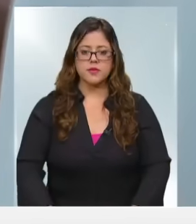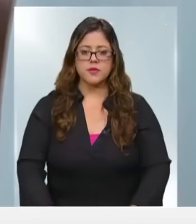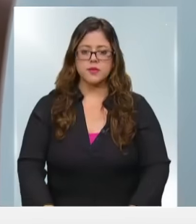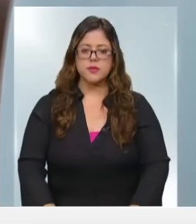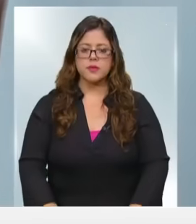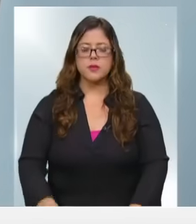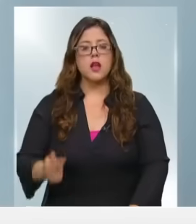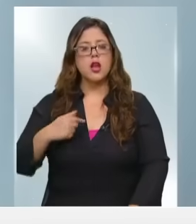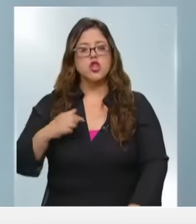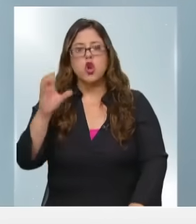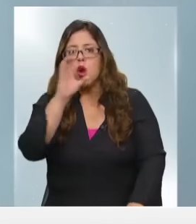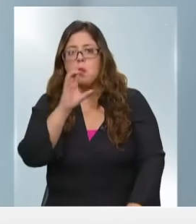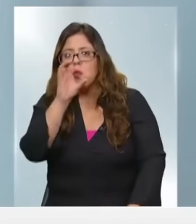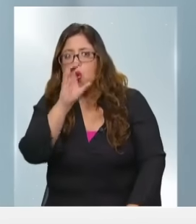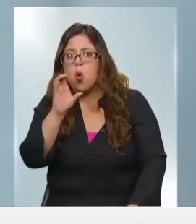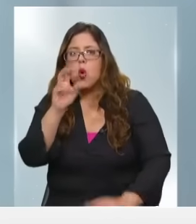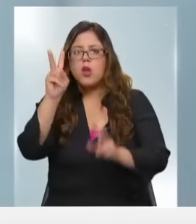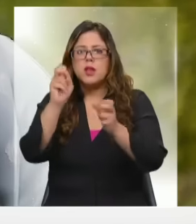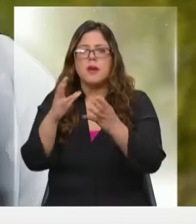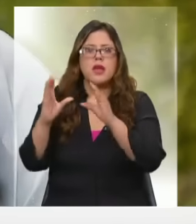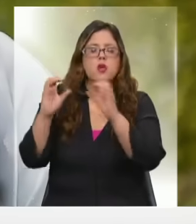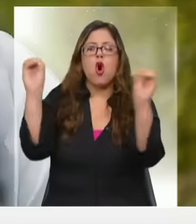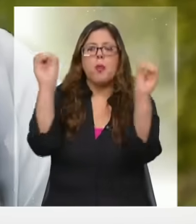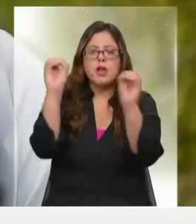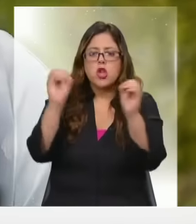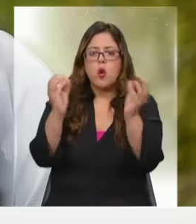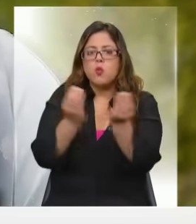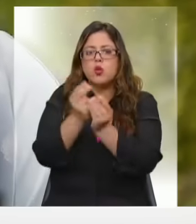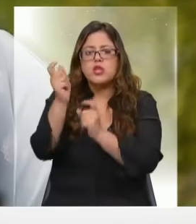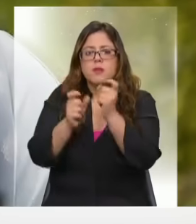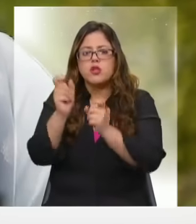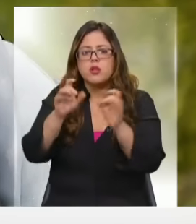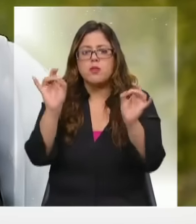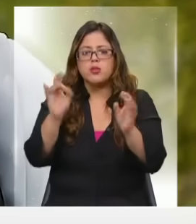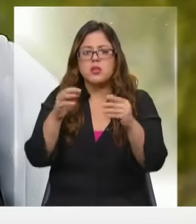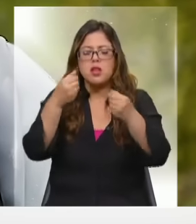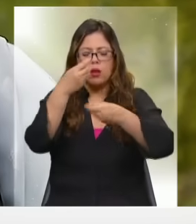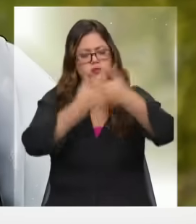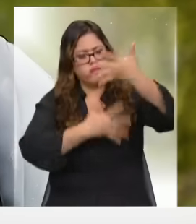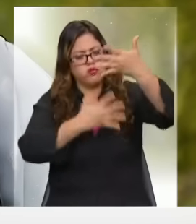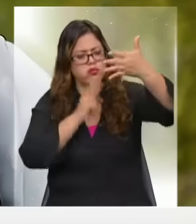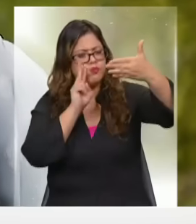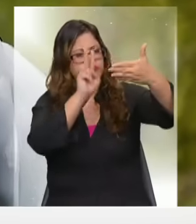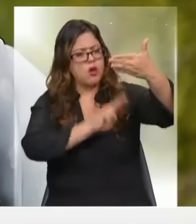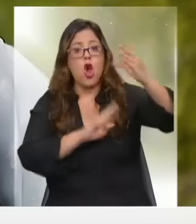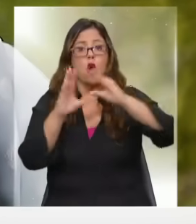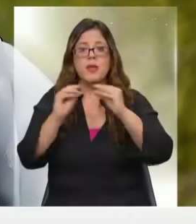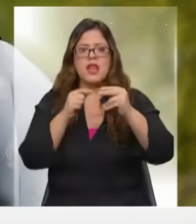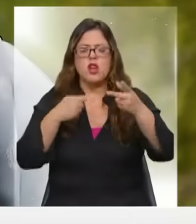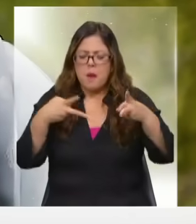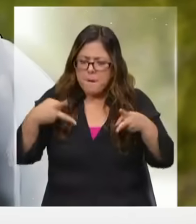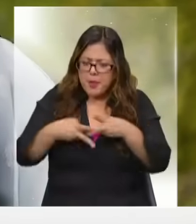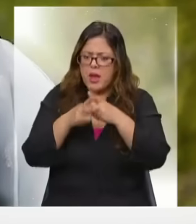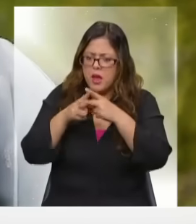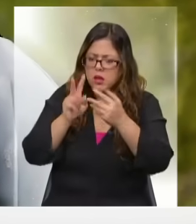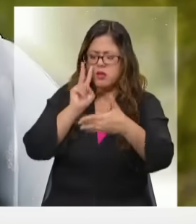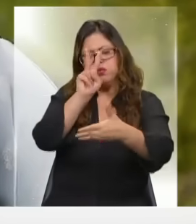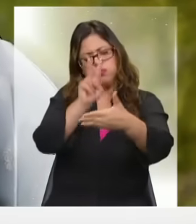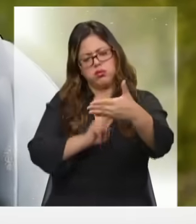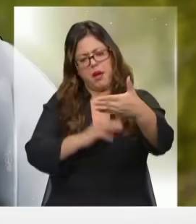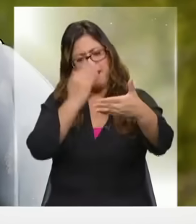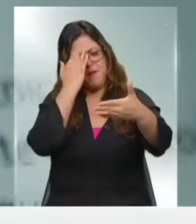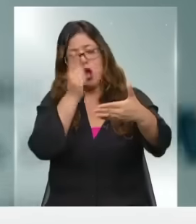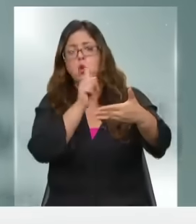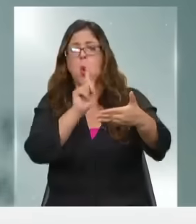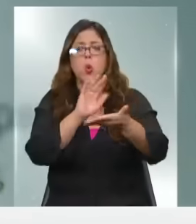sea, busco la referencia, porque hay mucha gente que igual abajo va funando. Entonces, eso trataba yo de buscar algo malo, y no, era